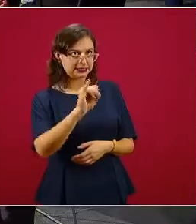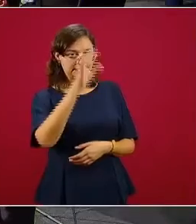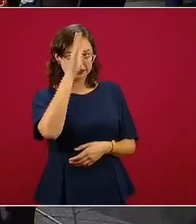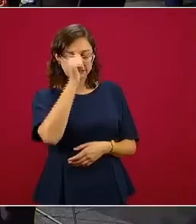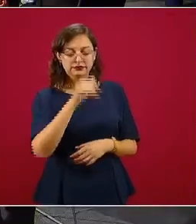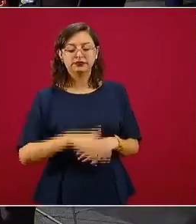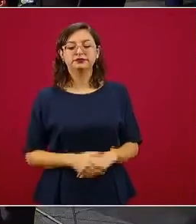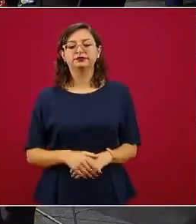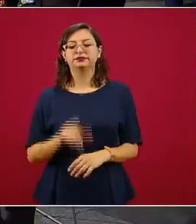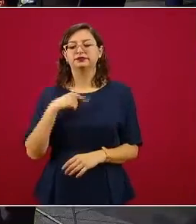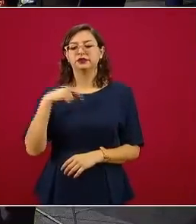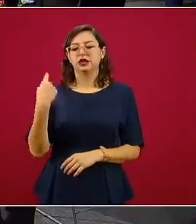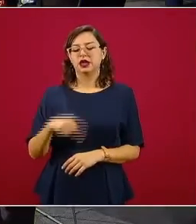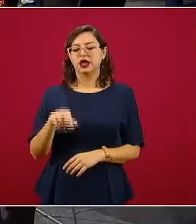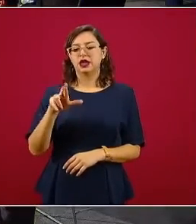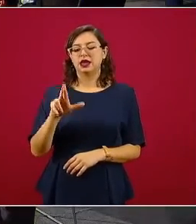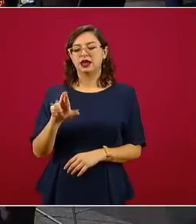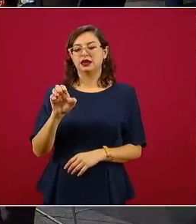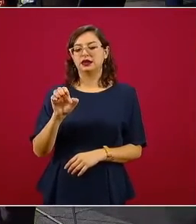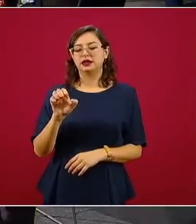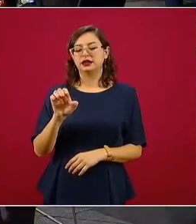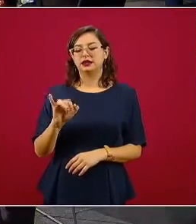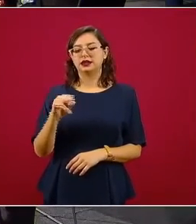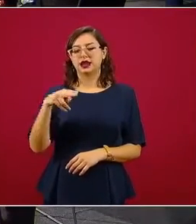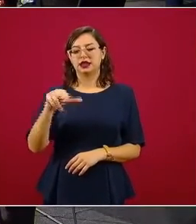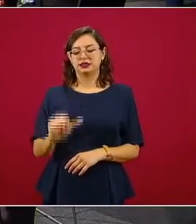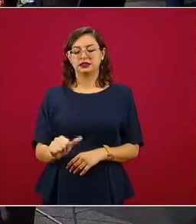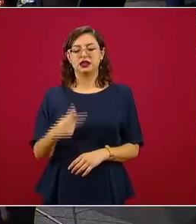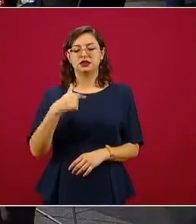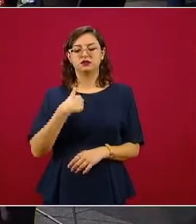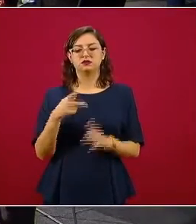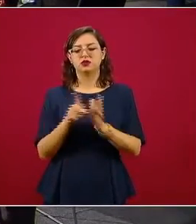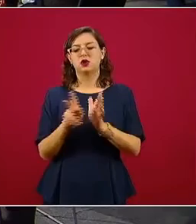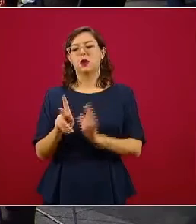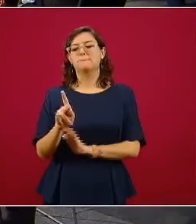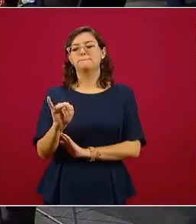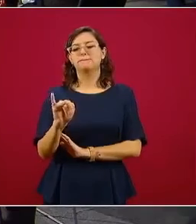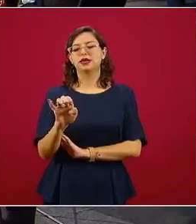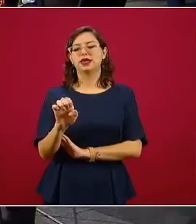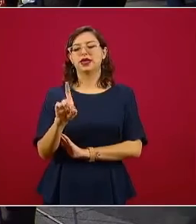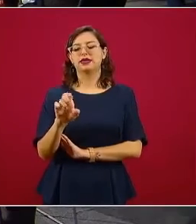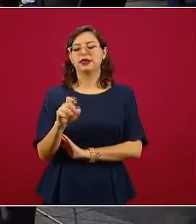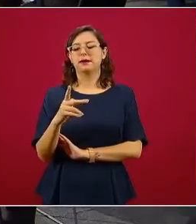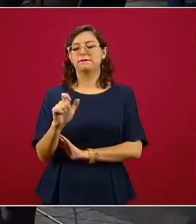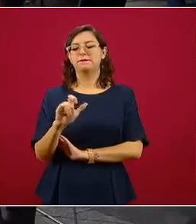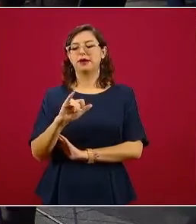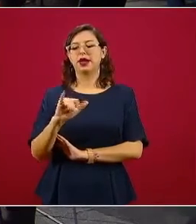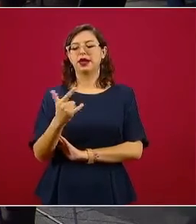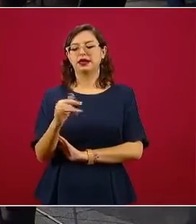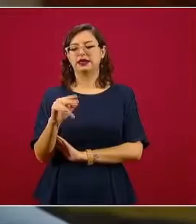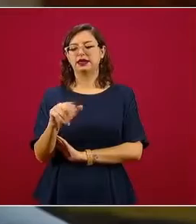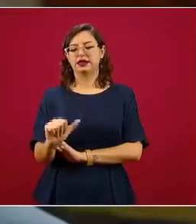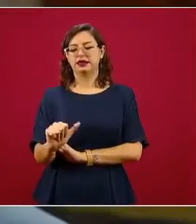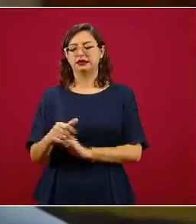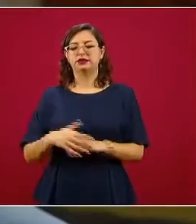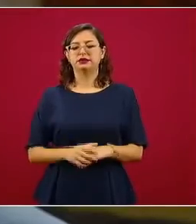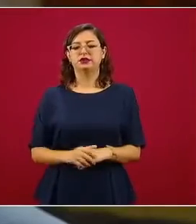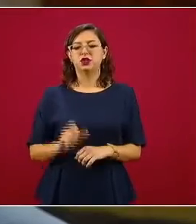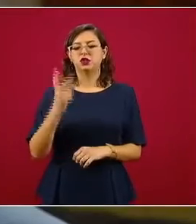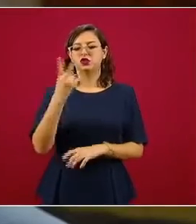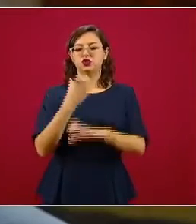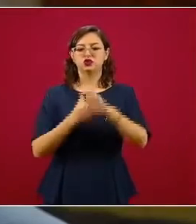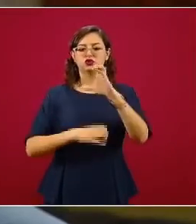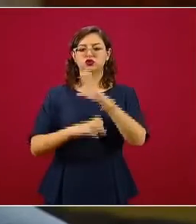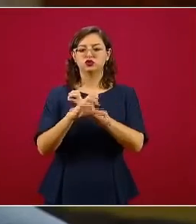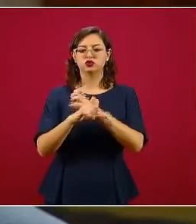Reinaide Ramírez de Pie de Página. Presidente, quiero dos cosas justamente sobre los huracanes.